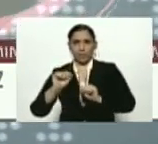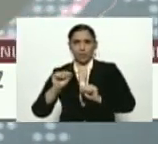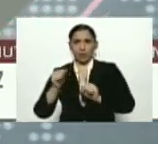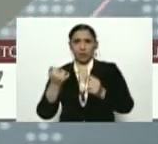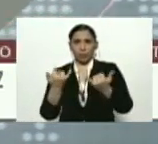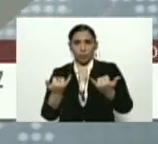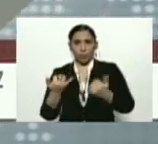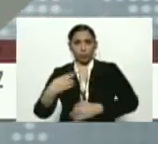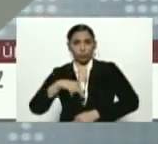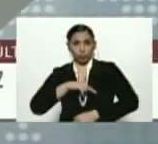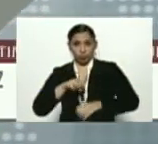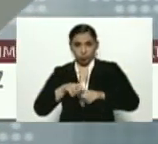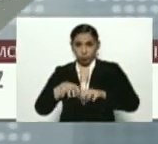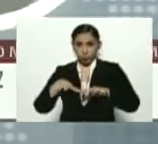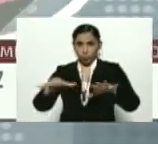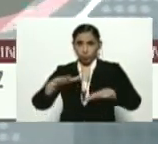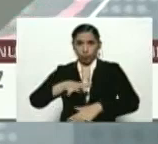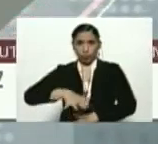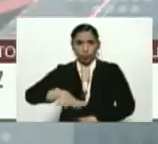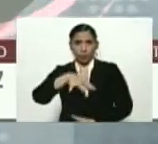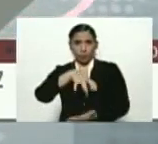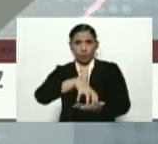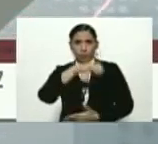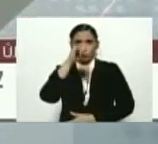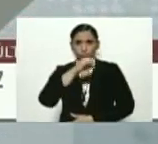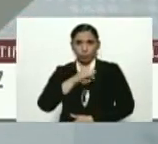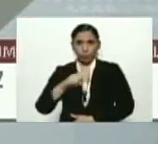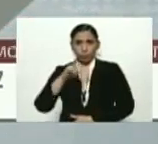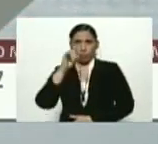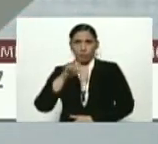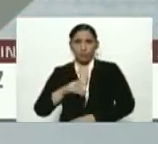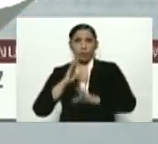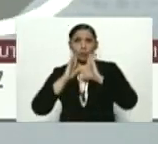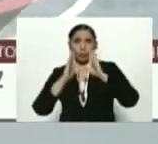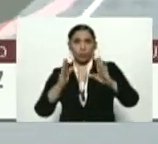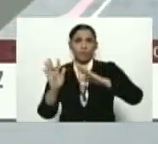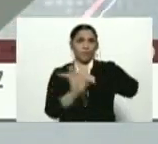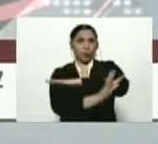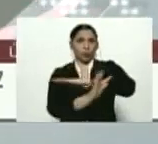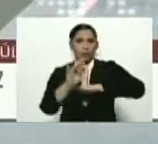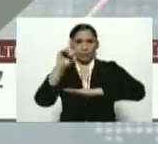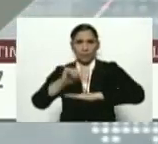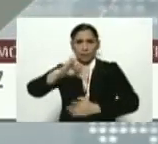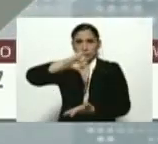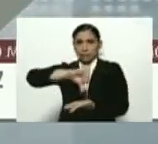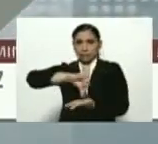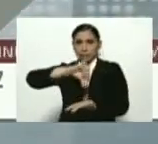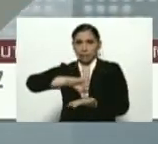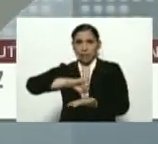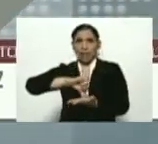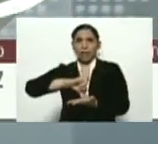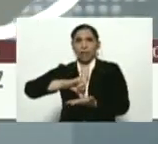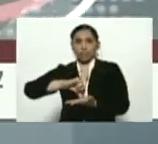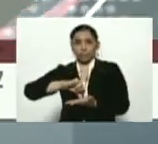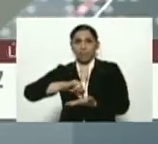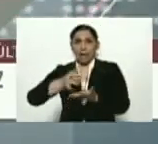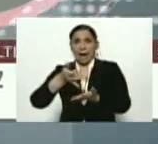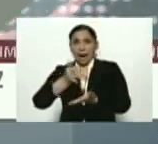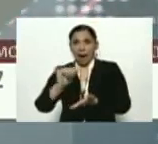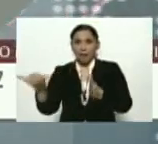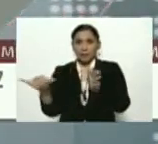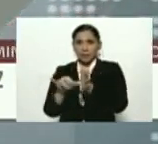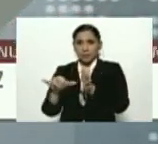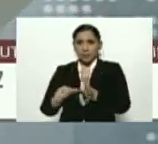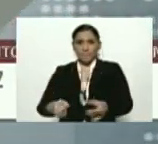estamos desplegados en todo el estado, tanto en el corredor de la frontera como en todo el casco central que se deriva del mercado de las pulgas,